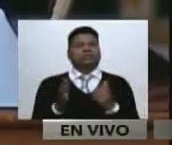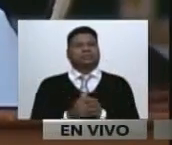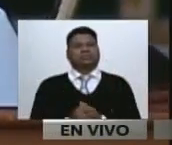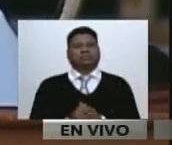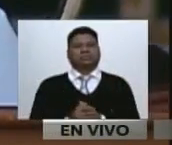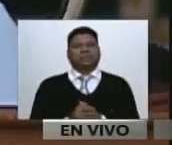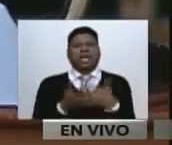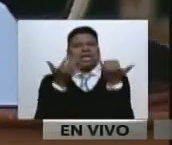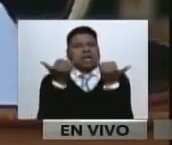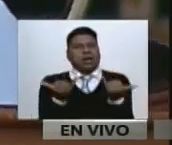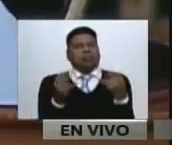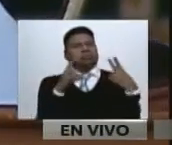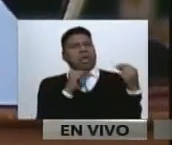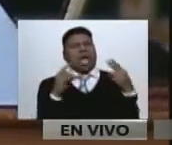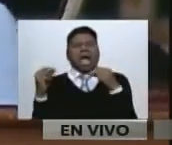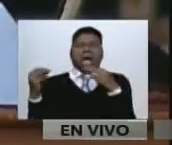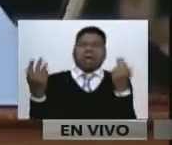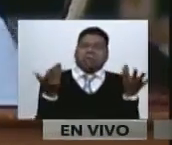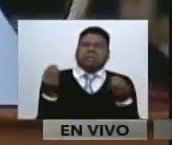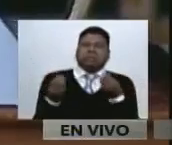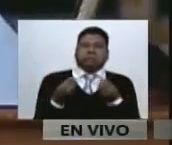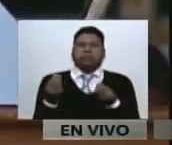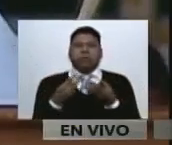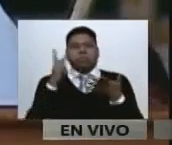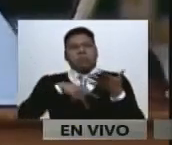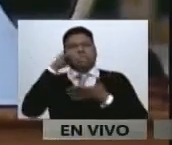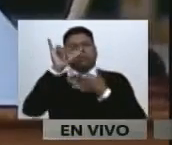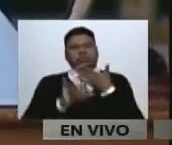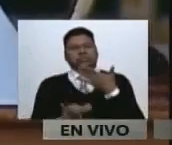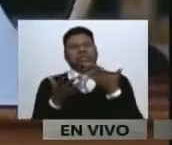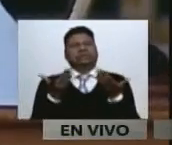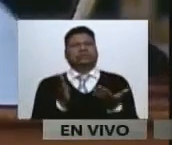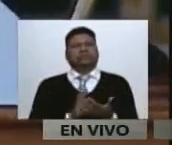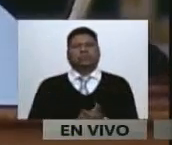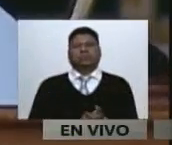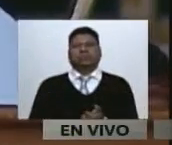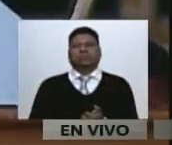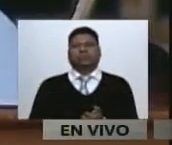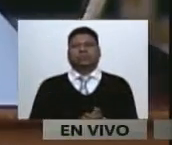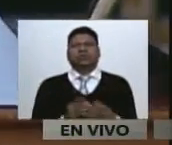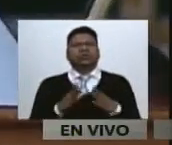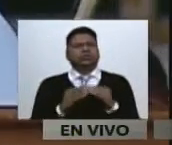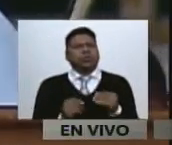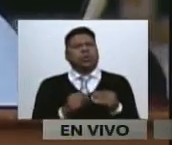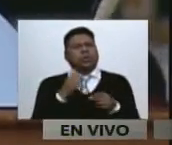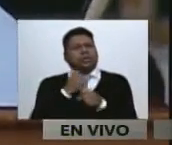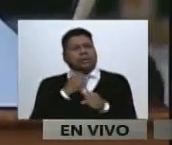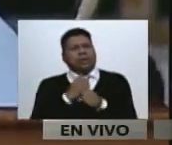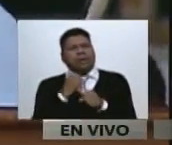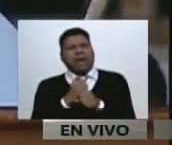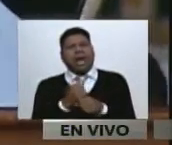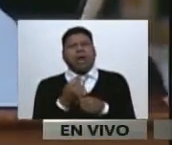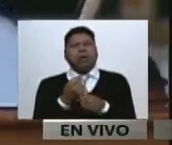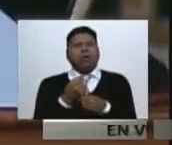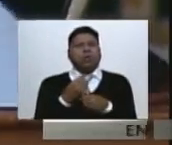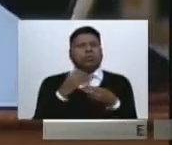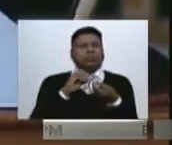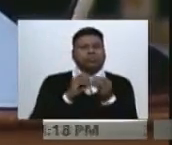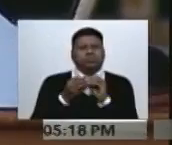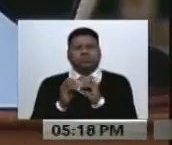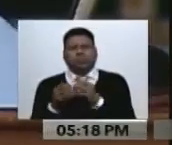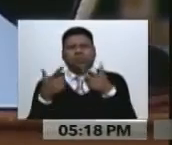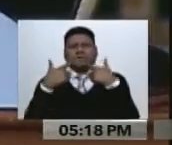Y habla acerca del proyecto, su tarea, su obra de